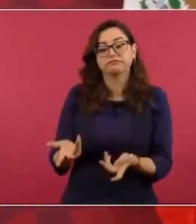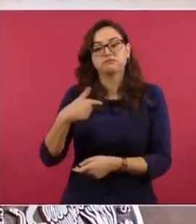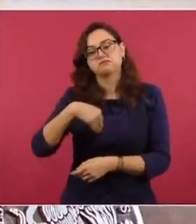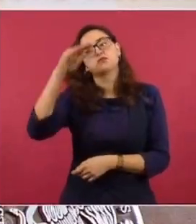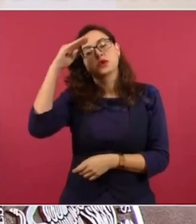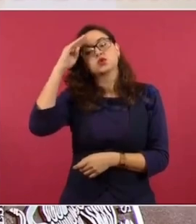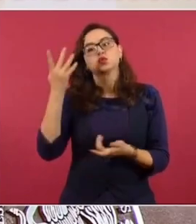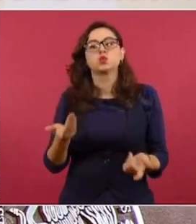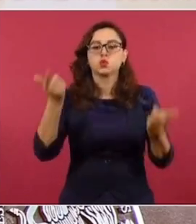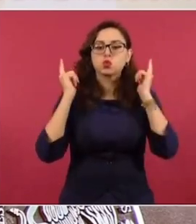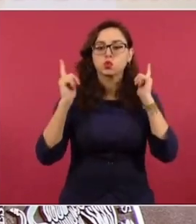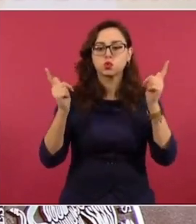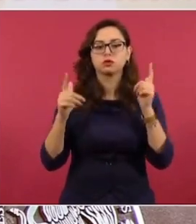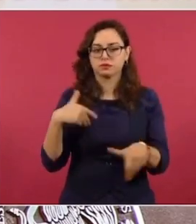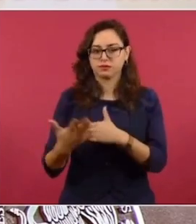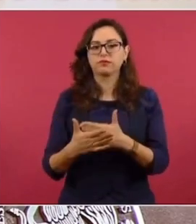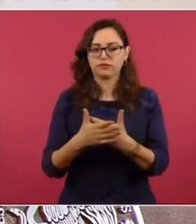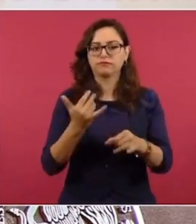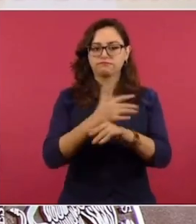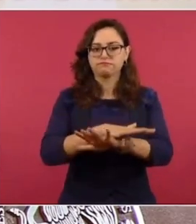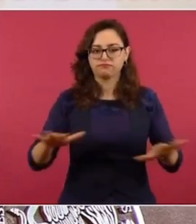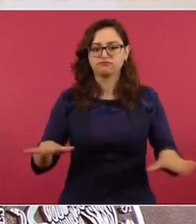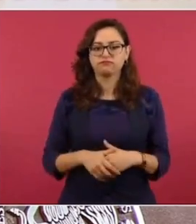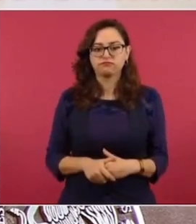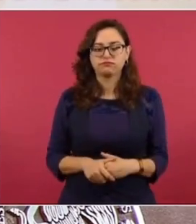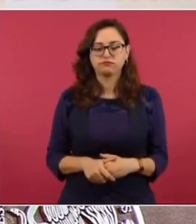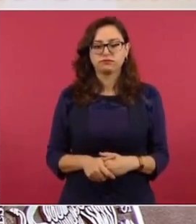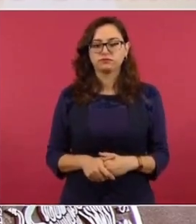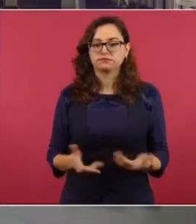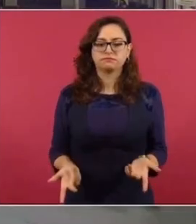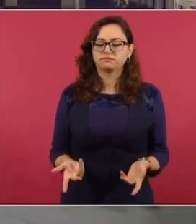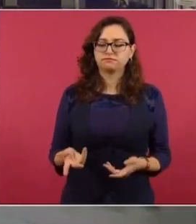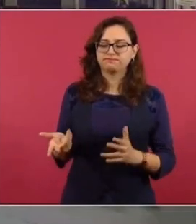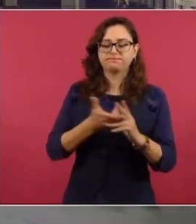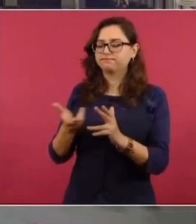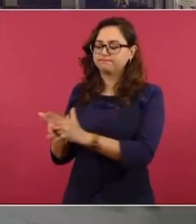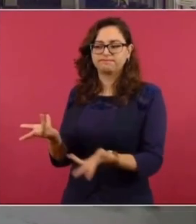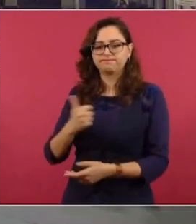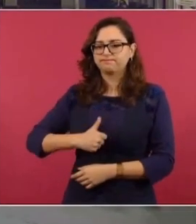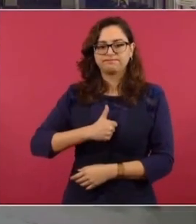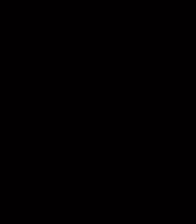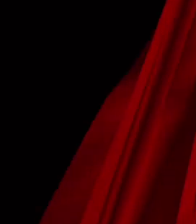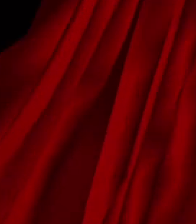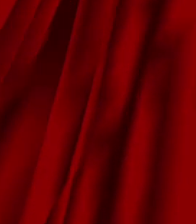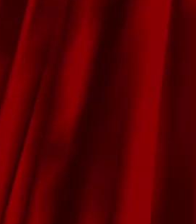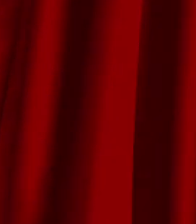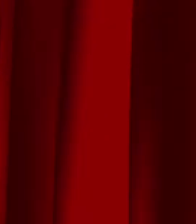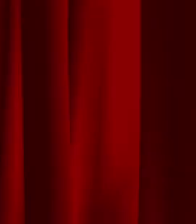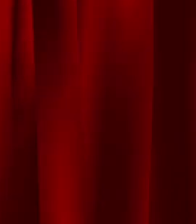tener ya más información pronto, ¿no? Desde luego, reprobamos estos hechos, ¿no? Lamentables. Ya.